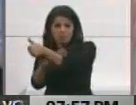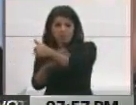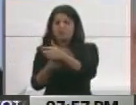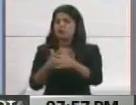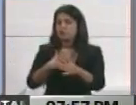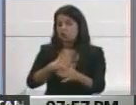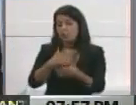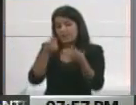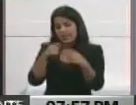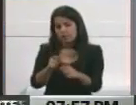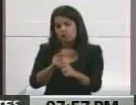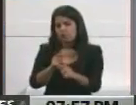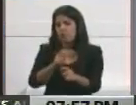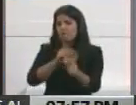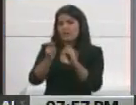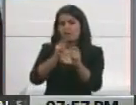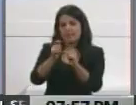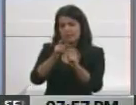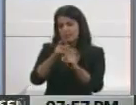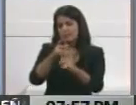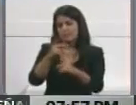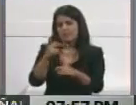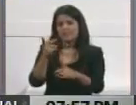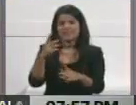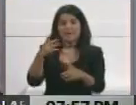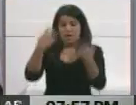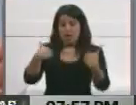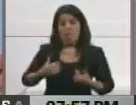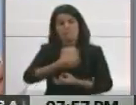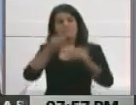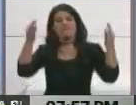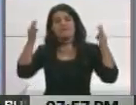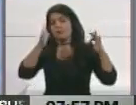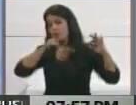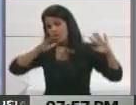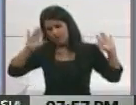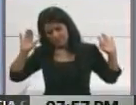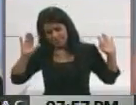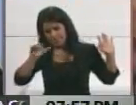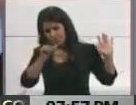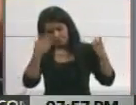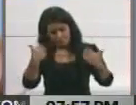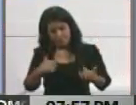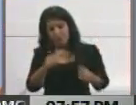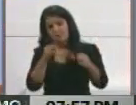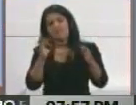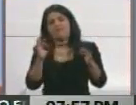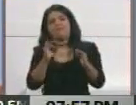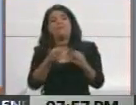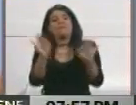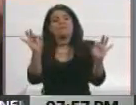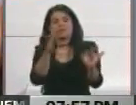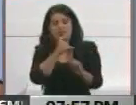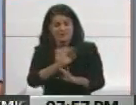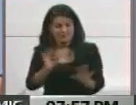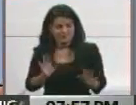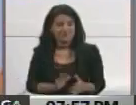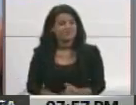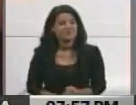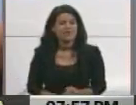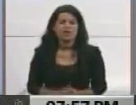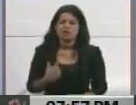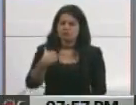filosofía nadie es perfecto per ahora se trata de un choque entre poderes o de un